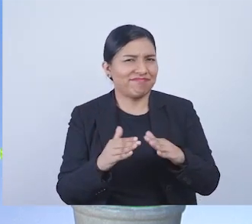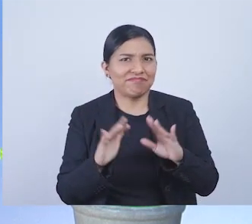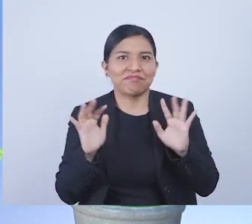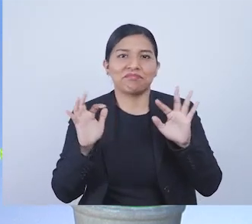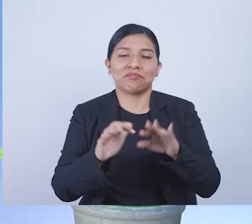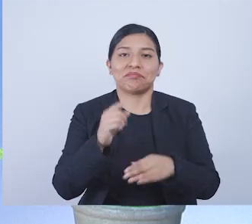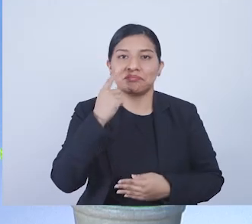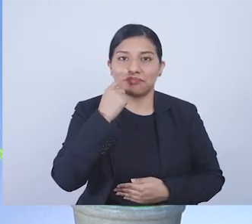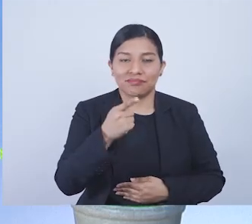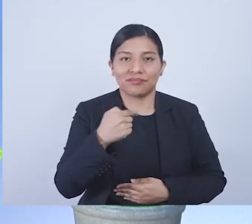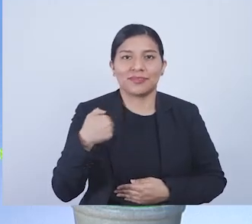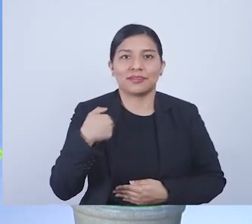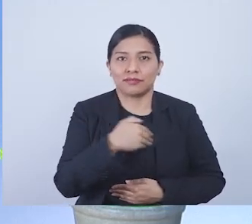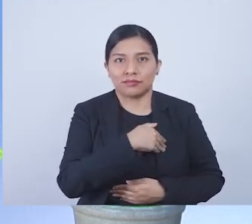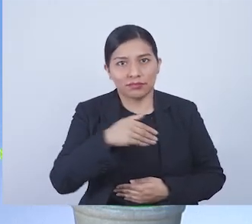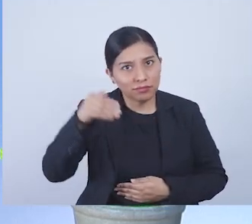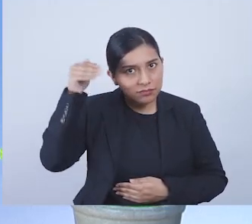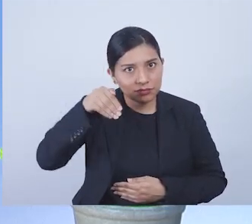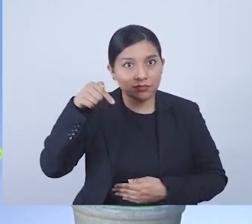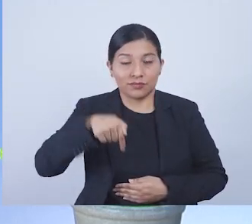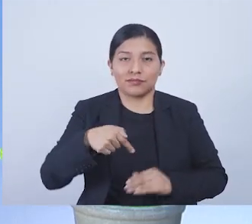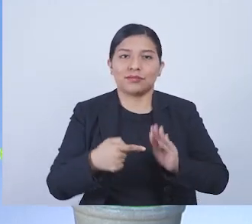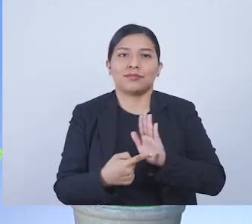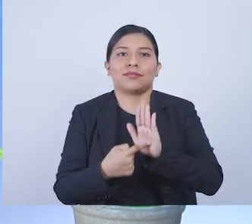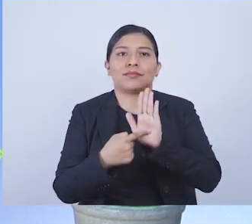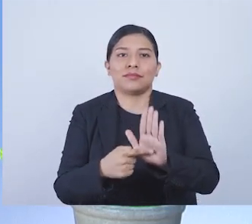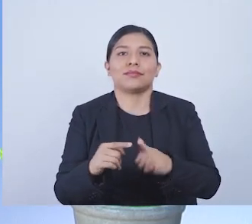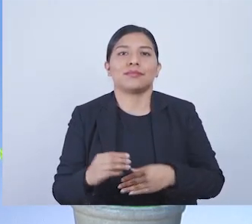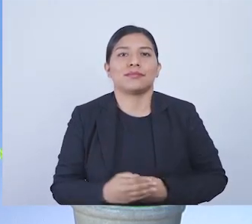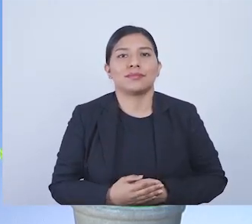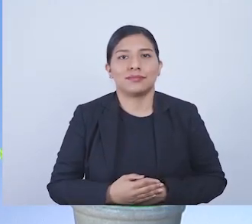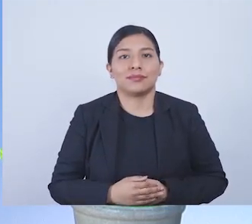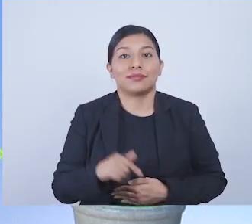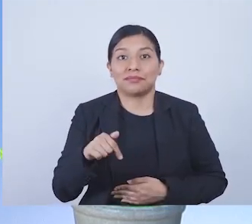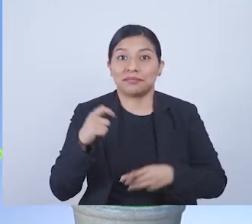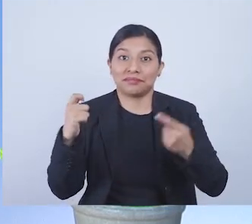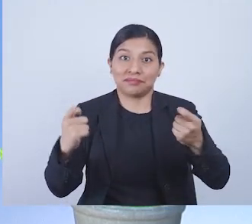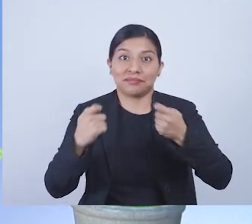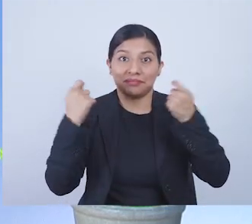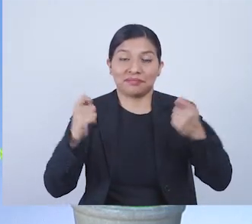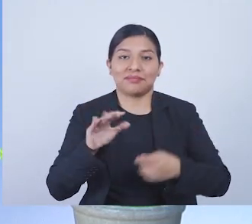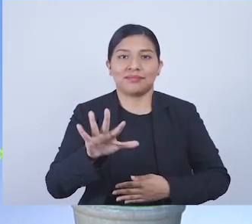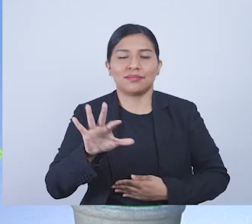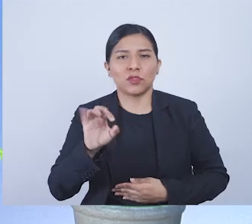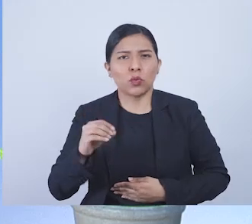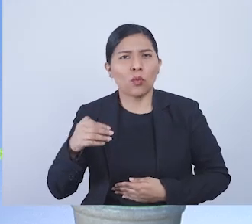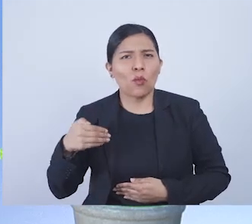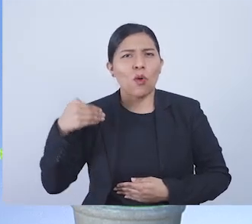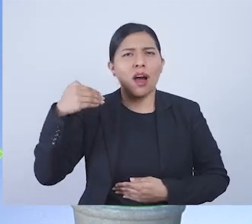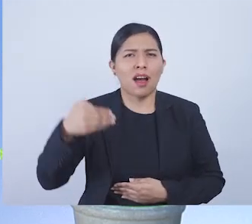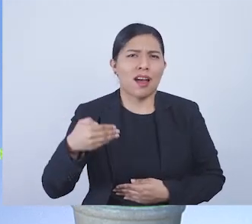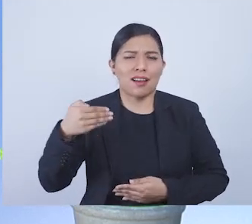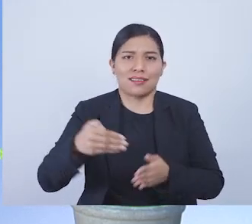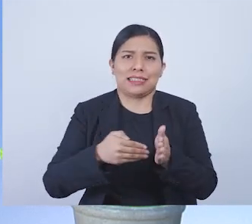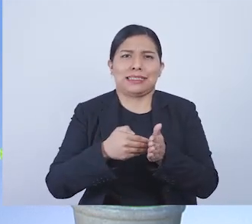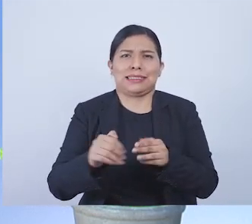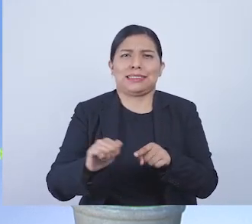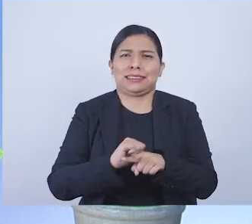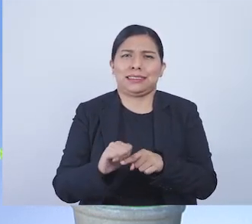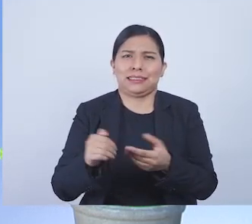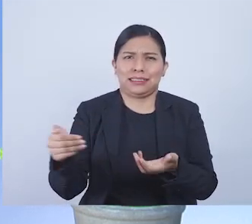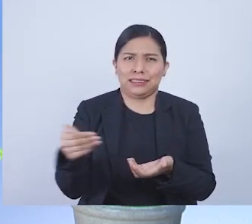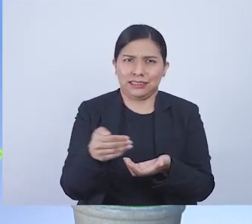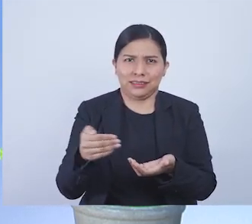con el Ministerio de Educación en este gran evento que estamos celebrando los 50 años del inicio de la formación de